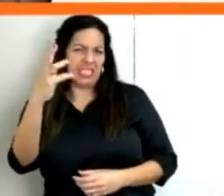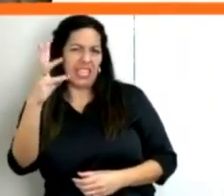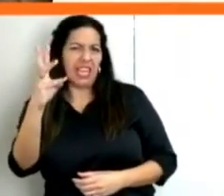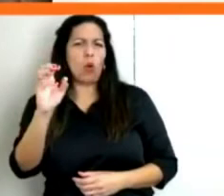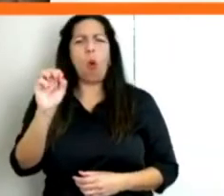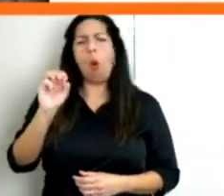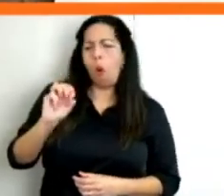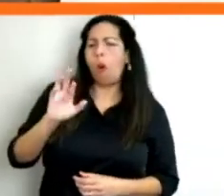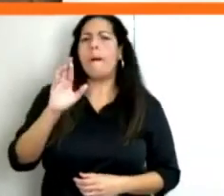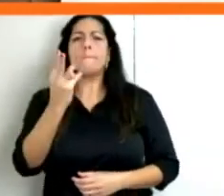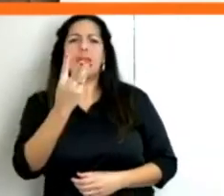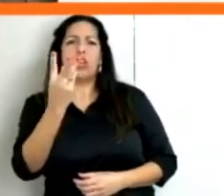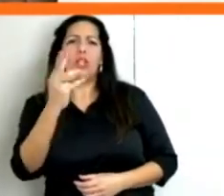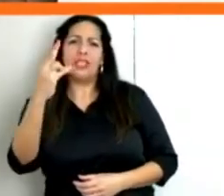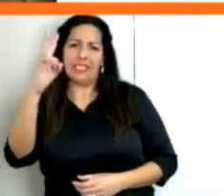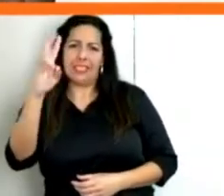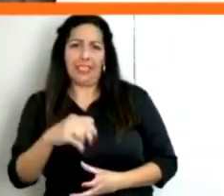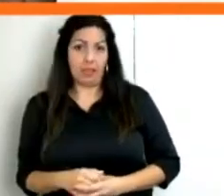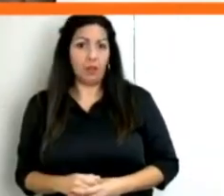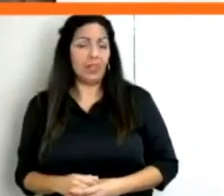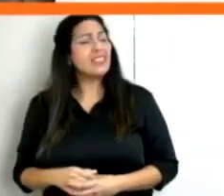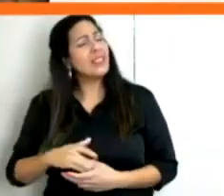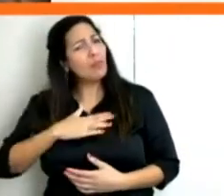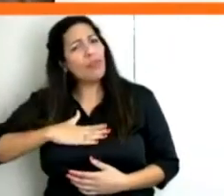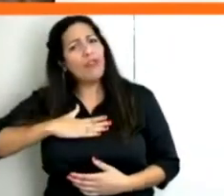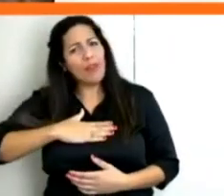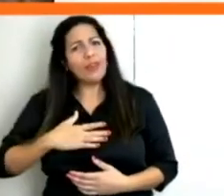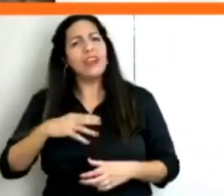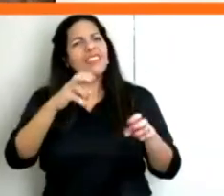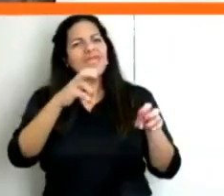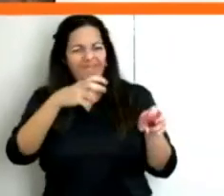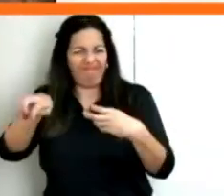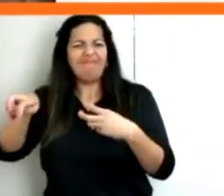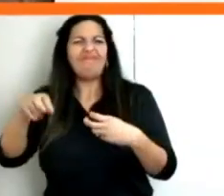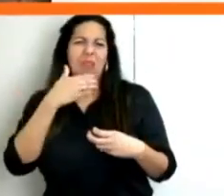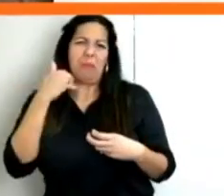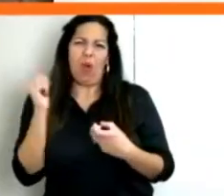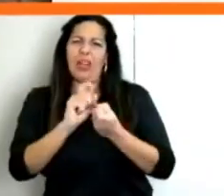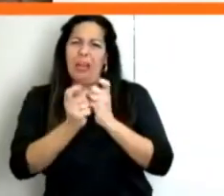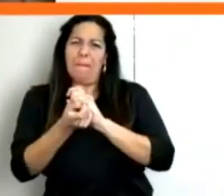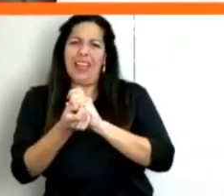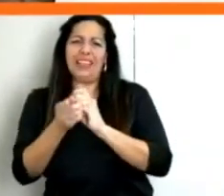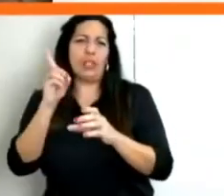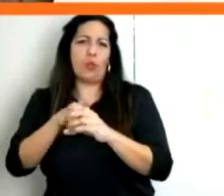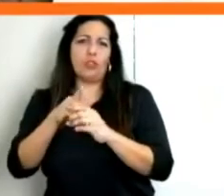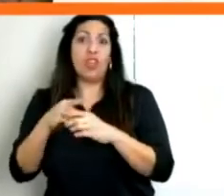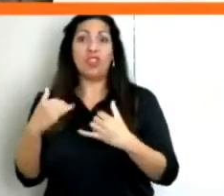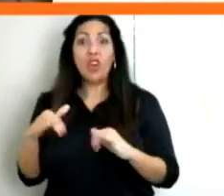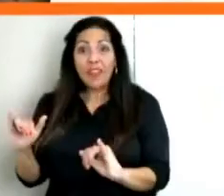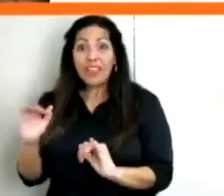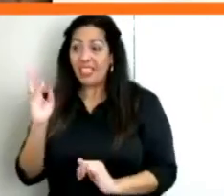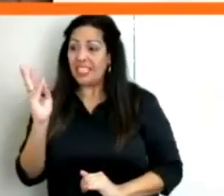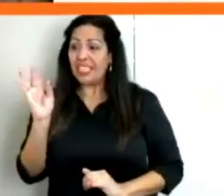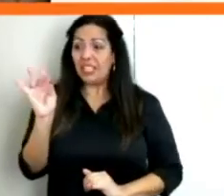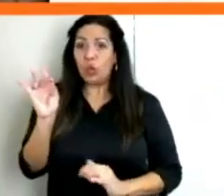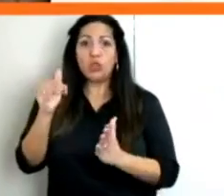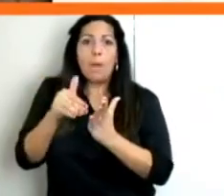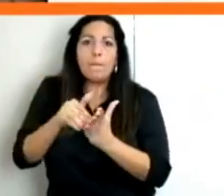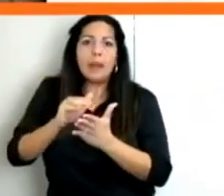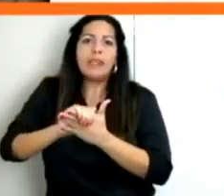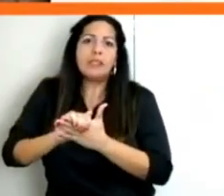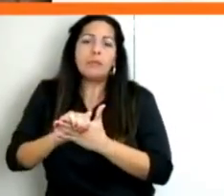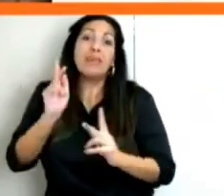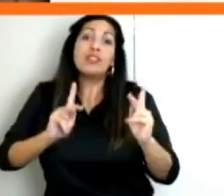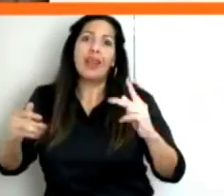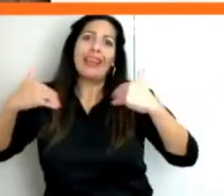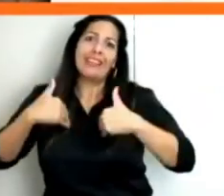miércoles 17. Así que nuevamente el llamado es que cambien a depósito directo. Todavía hay 68,000 personas que continúan con cheques, y lo